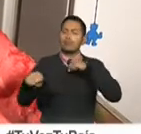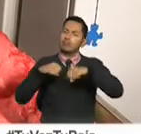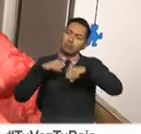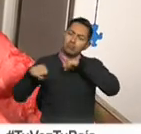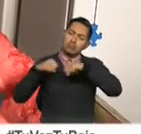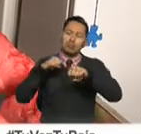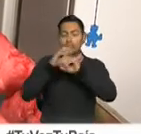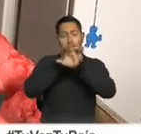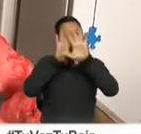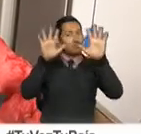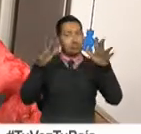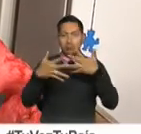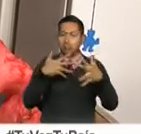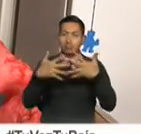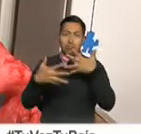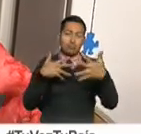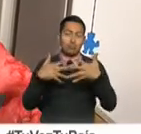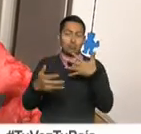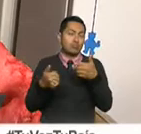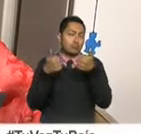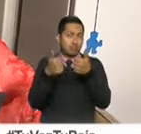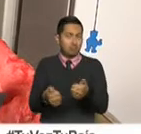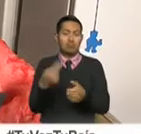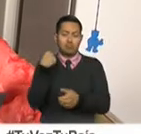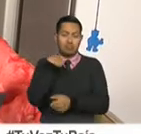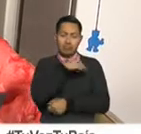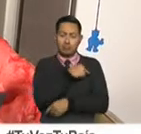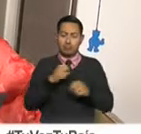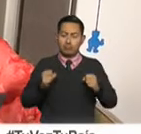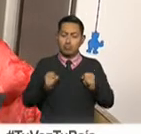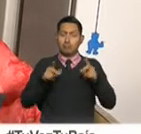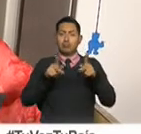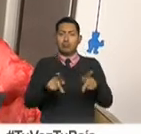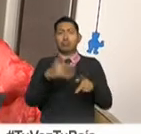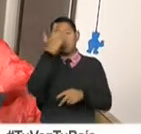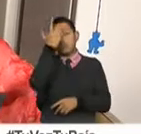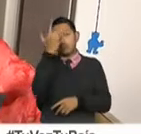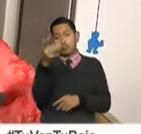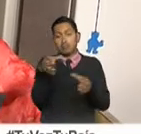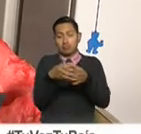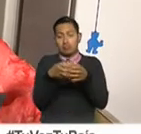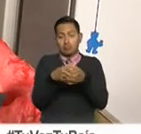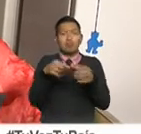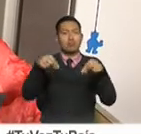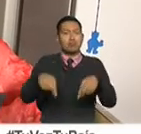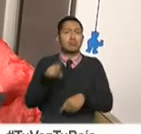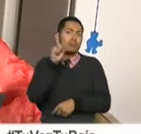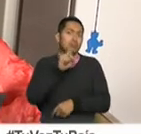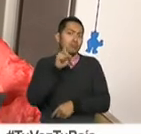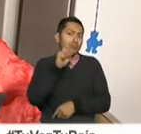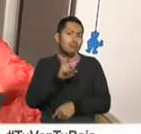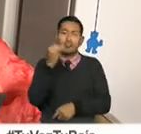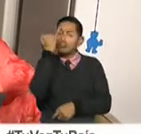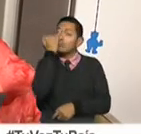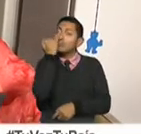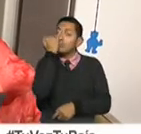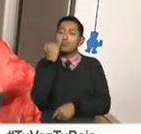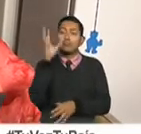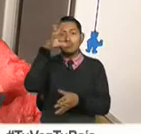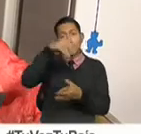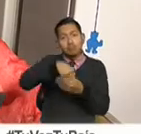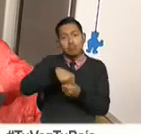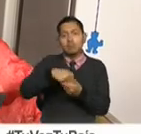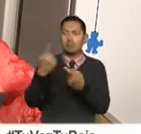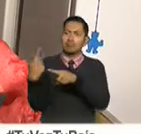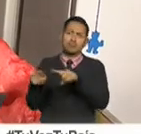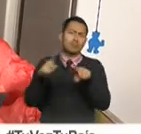sido claro y transparente. Y así tuvimos la oportunidad, porque en la asociación mía hay afroecuatorianos, hay indígenas, y esa